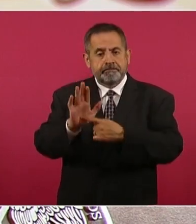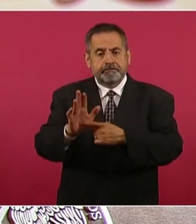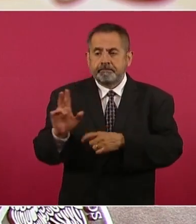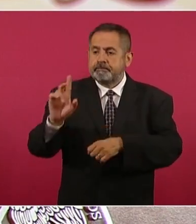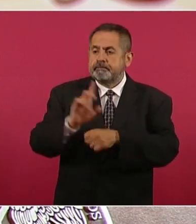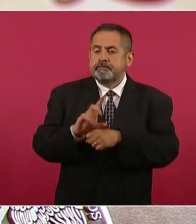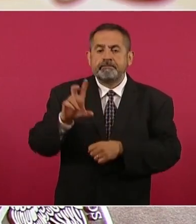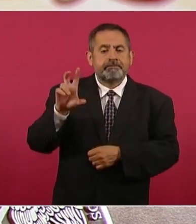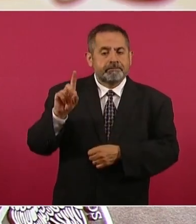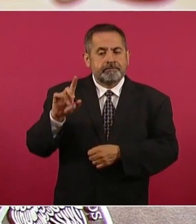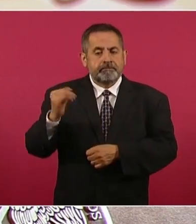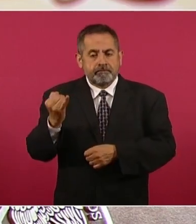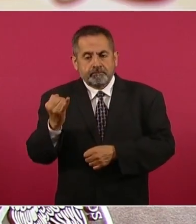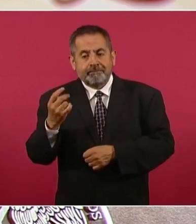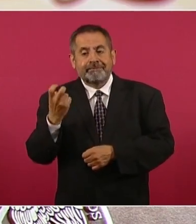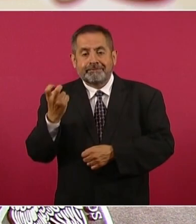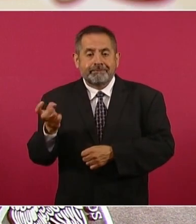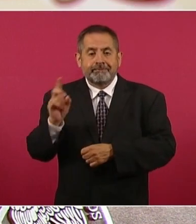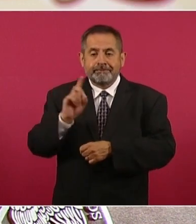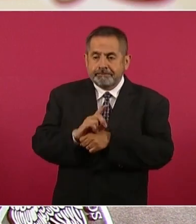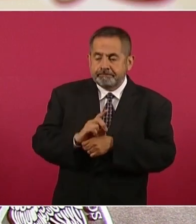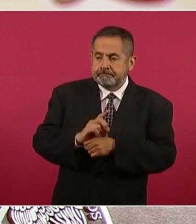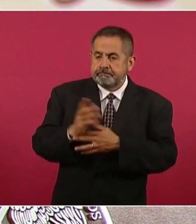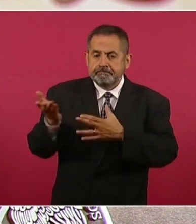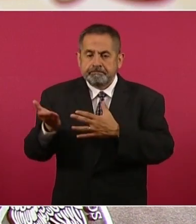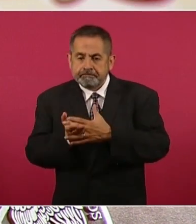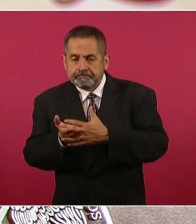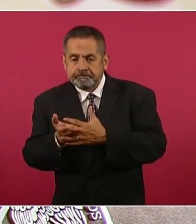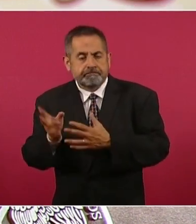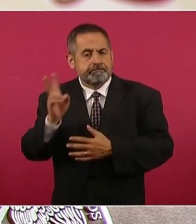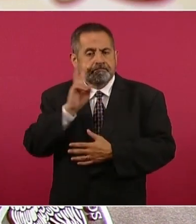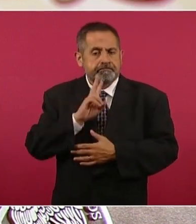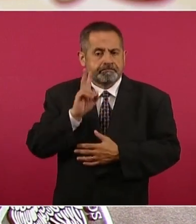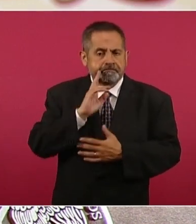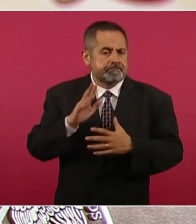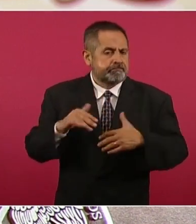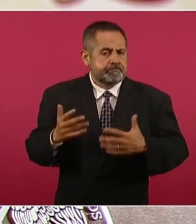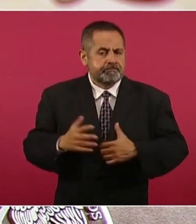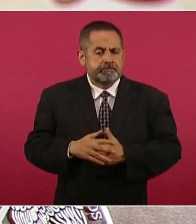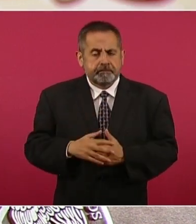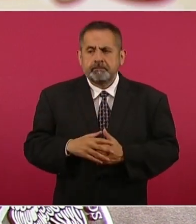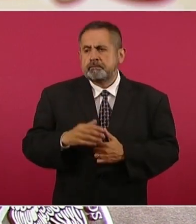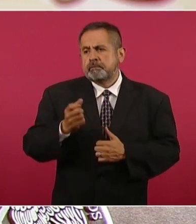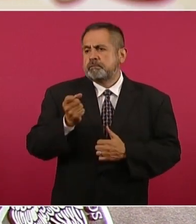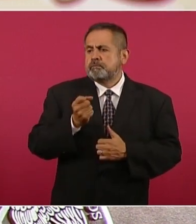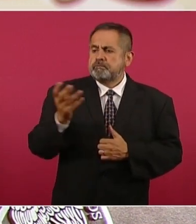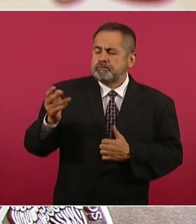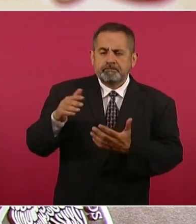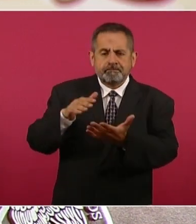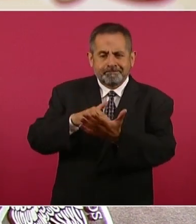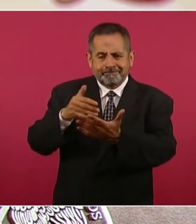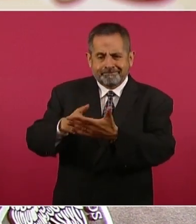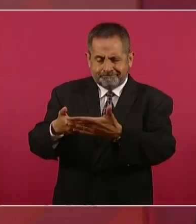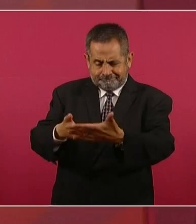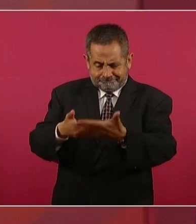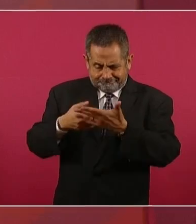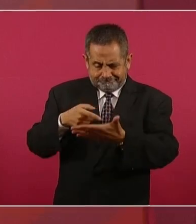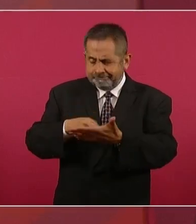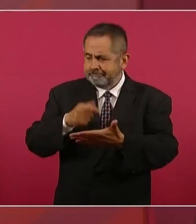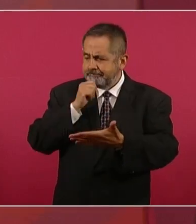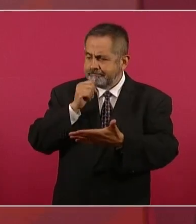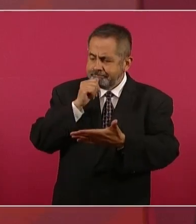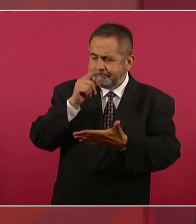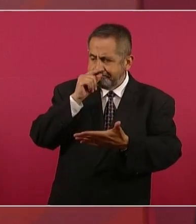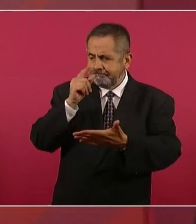junio se presentaría un corte. Al parecer hay temas de algunos de los documentos que los